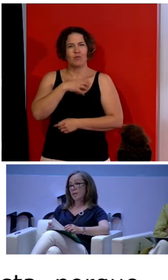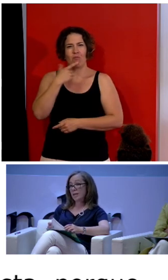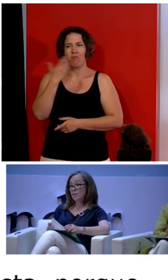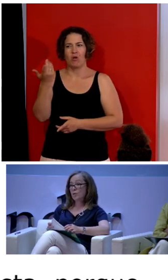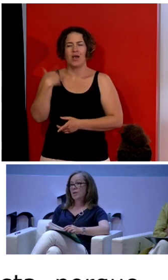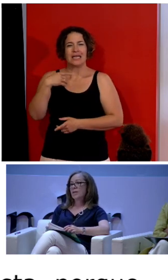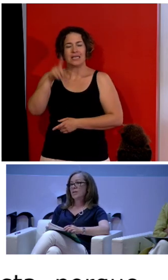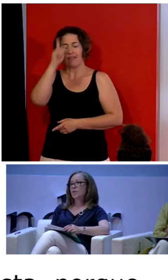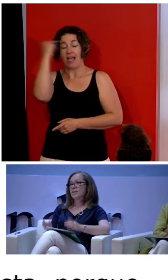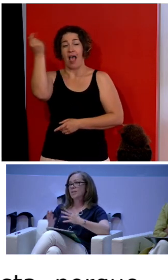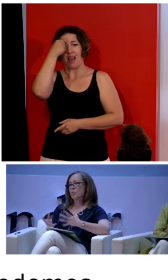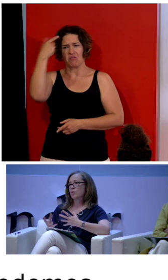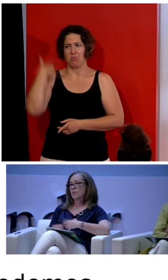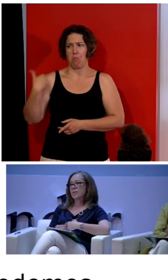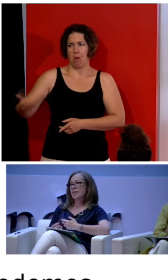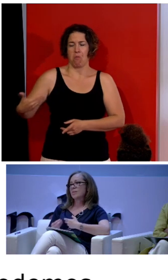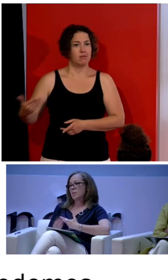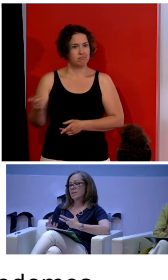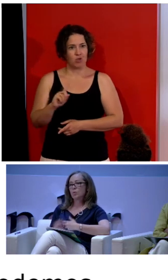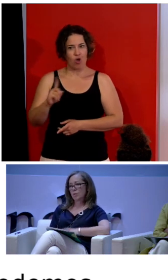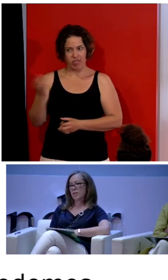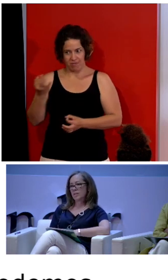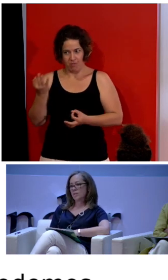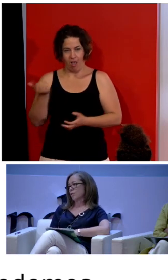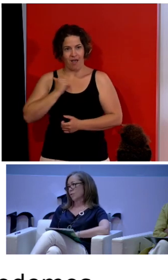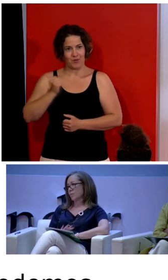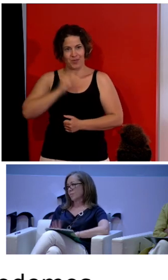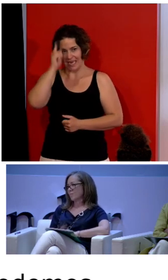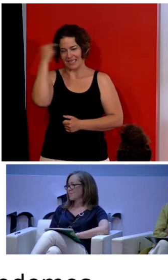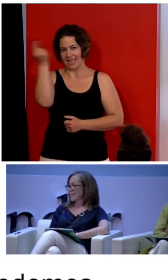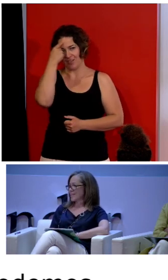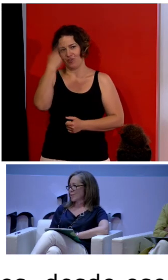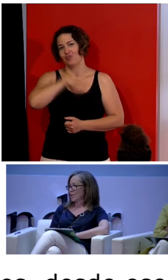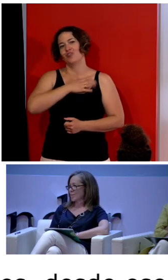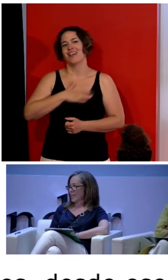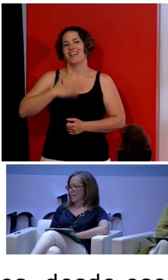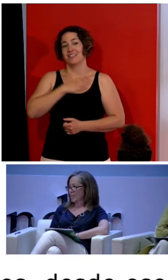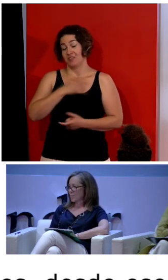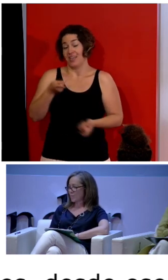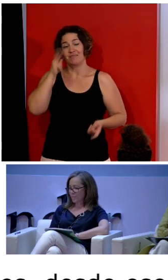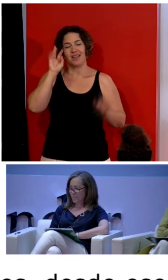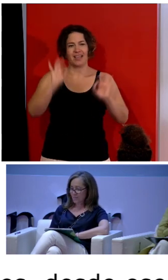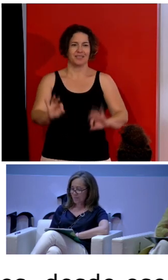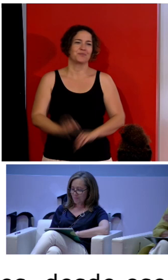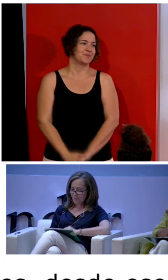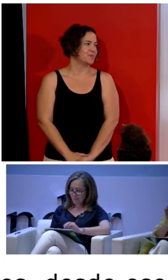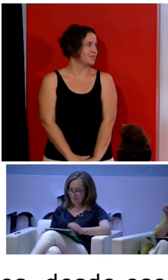desperdiciar talento, y entonces desde ese punto de vista estamos muy satisfechos, y esta es nuestra experiencia.